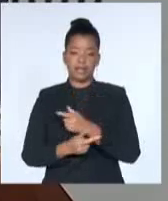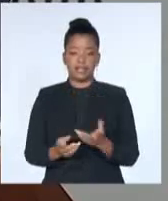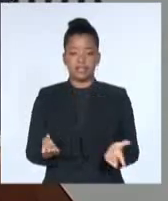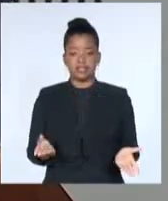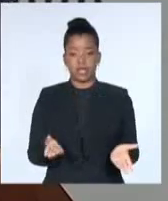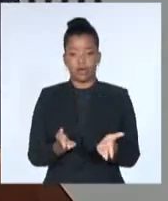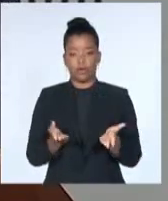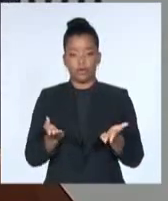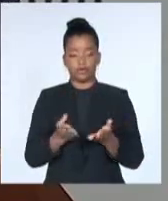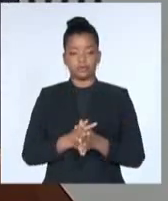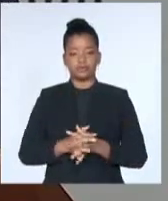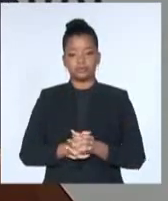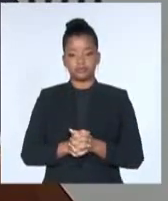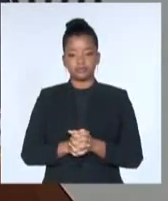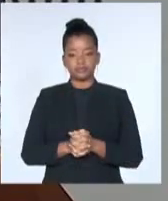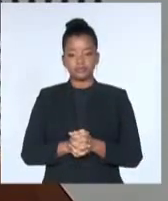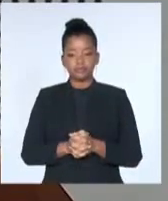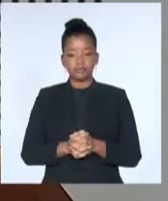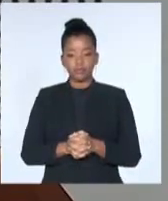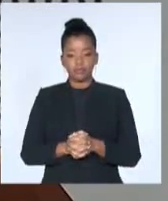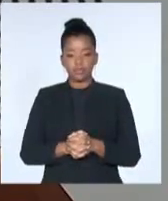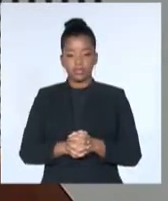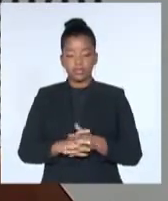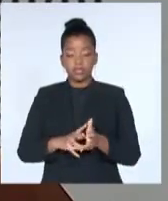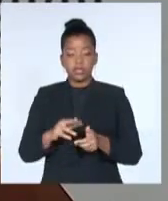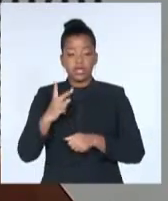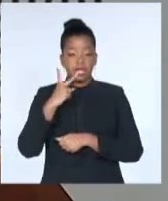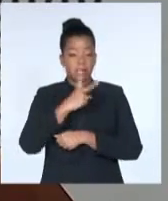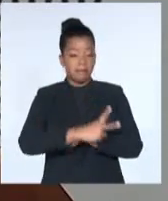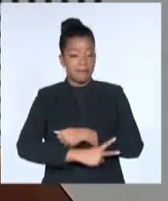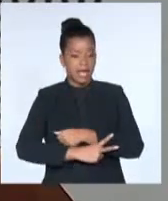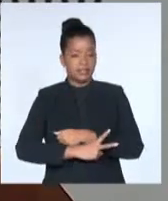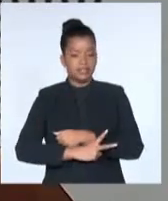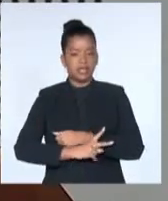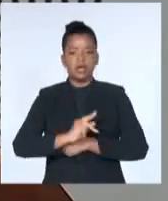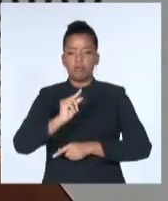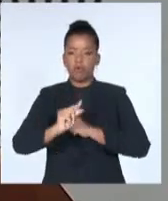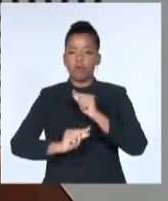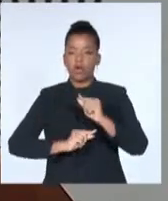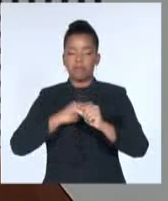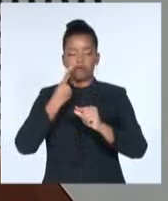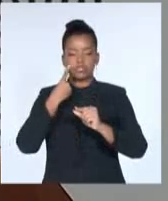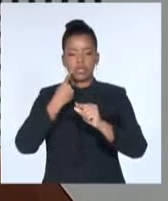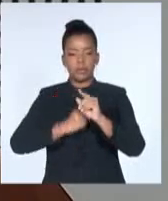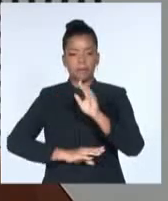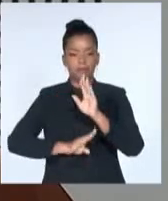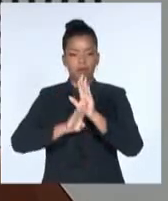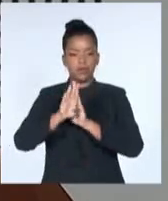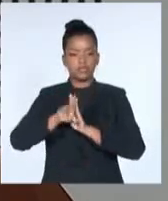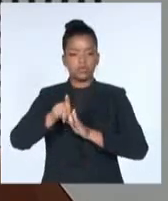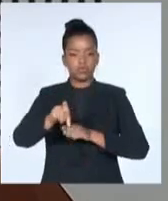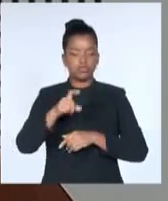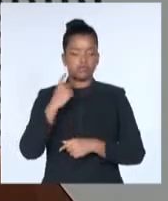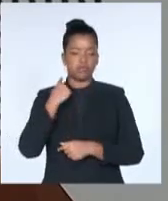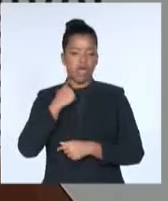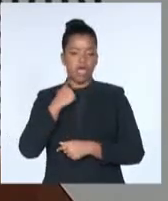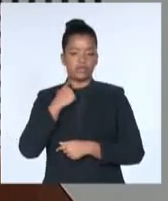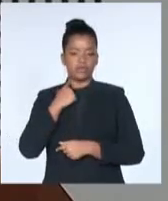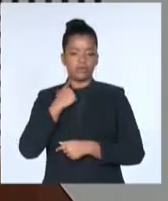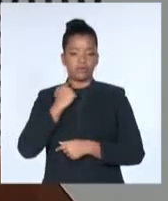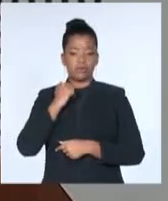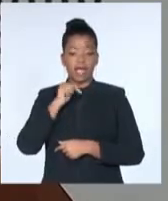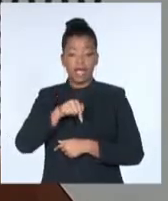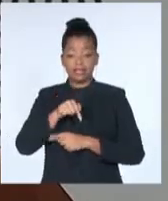Aunque en cuanto a los países se han realizado progresos significativos en los últimos años, este tema